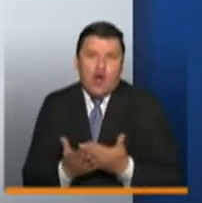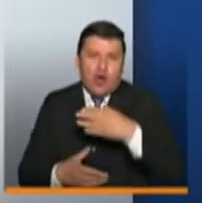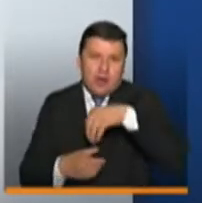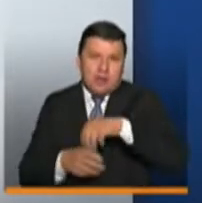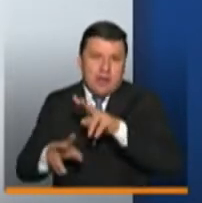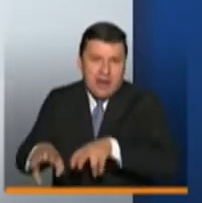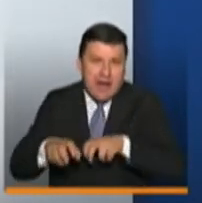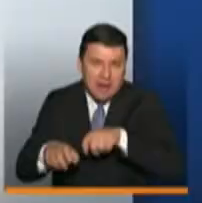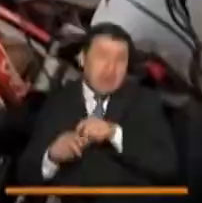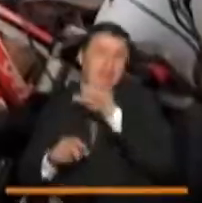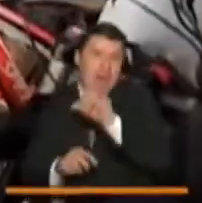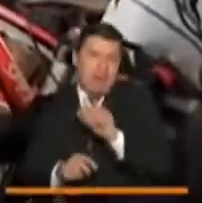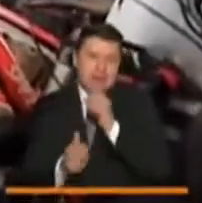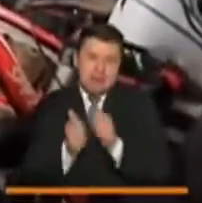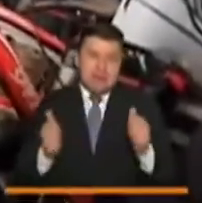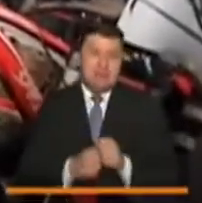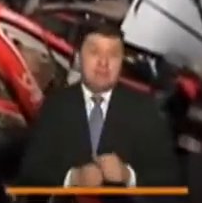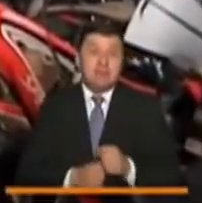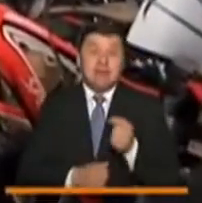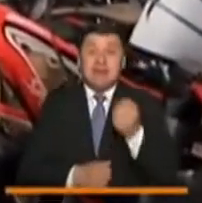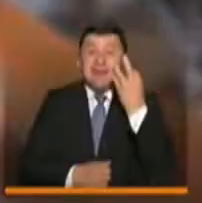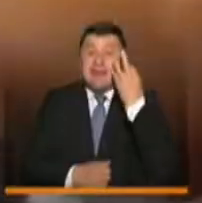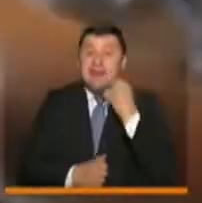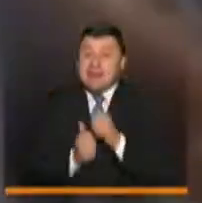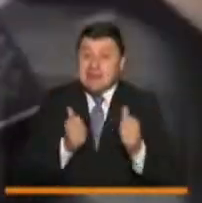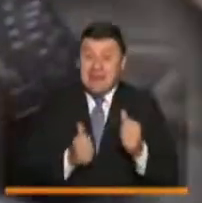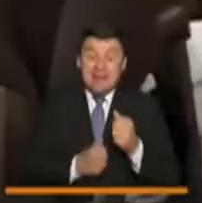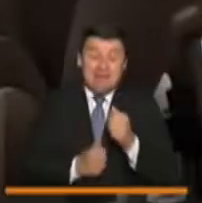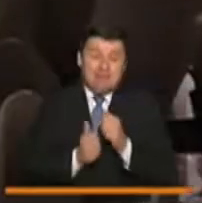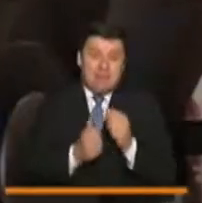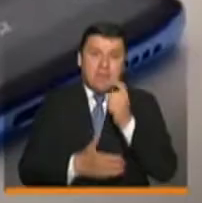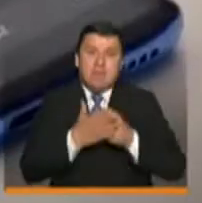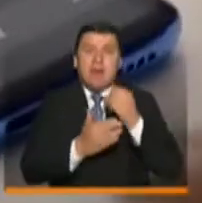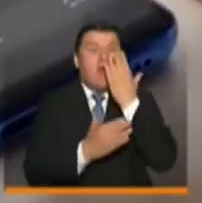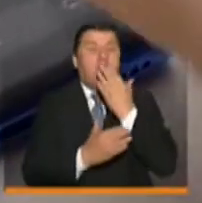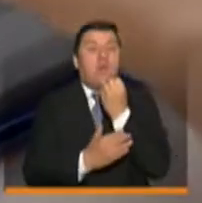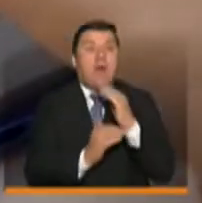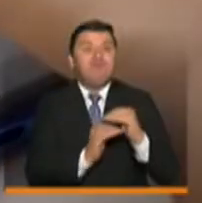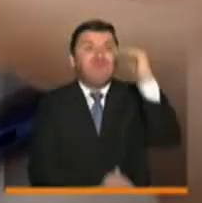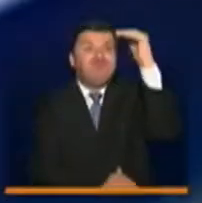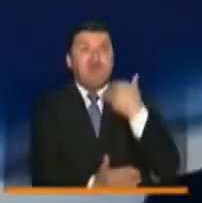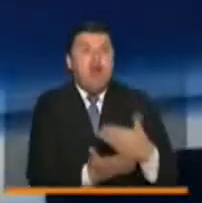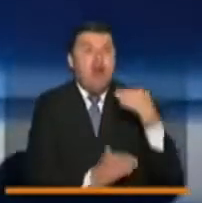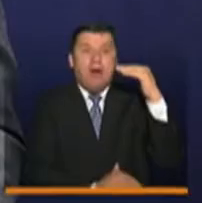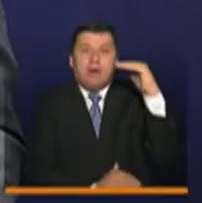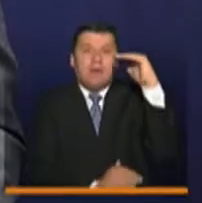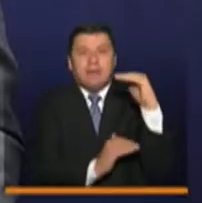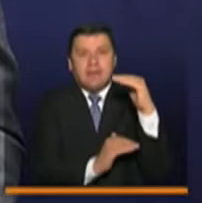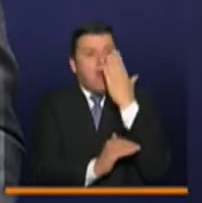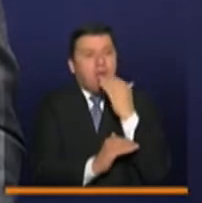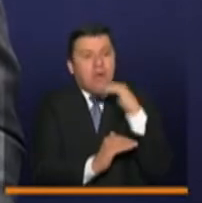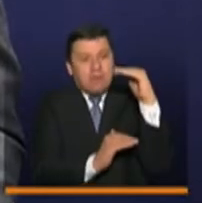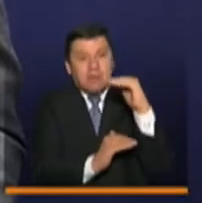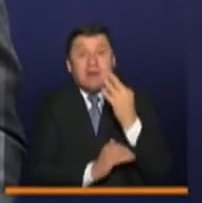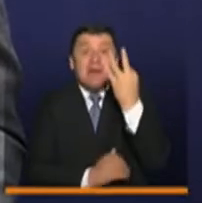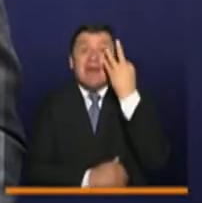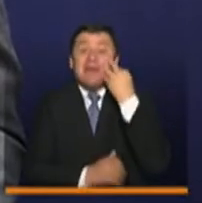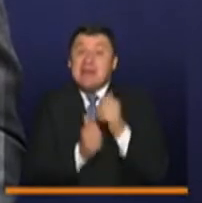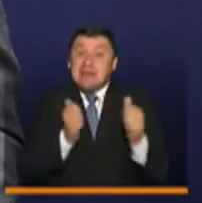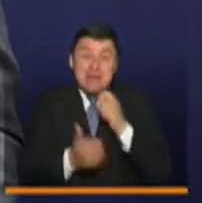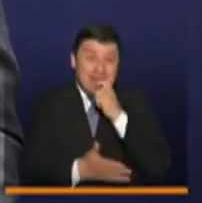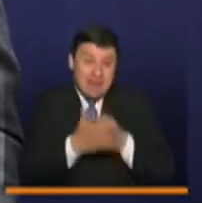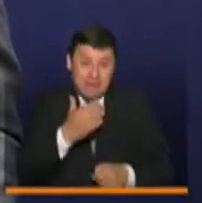para el sector agropecuario. Estos días sin IVA tienen unos topes de compra. Invitamos a los comerciantes a que en esos tres días sin IVA,